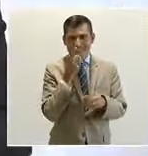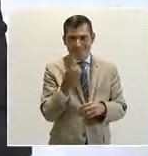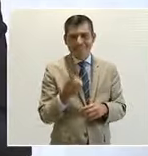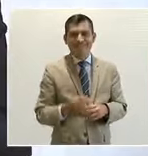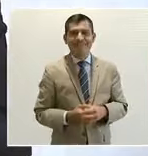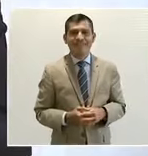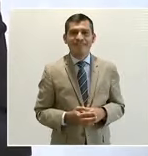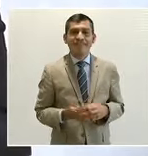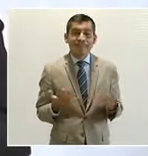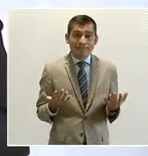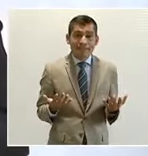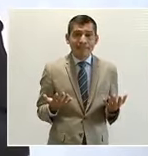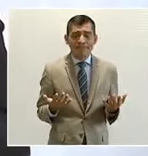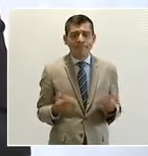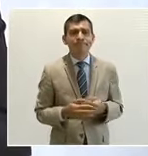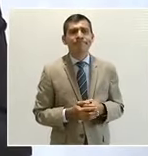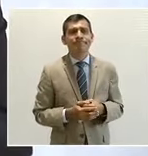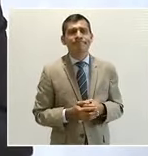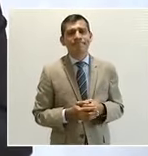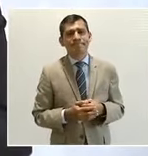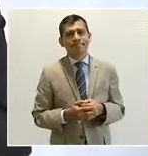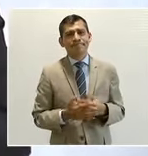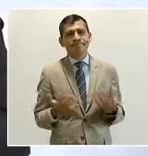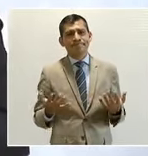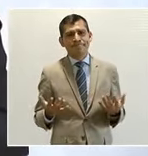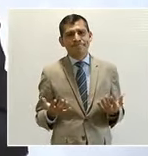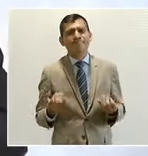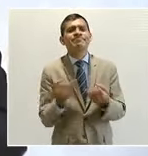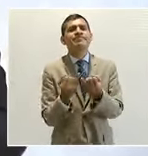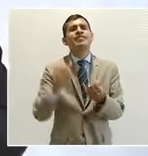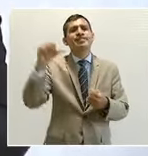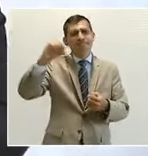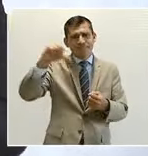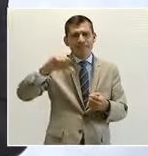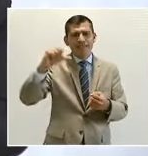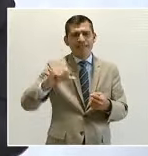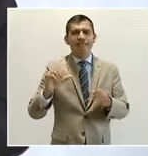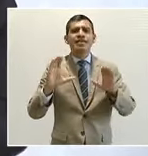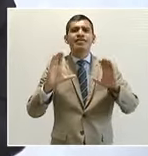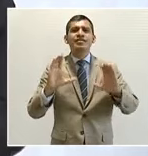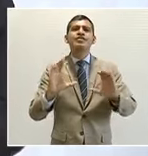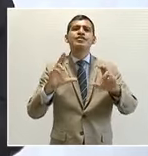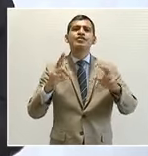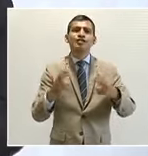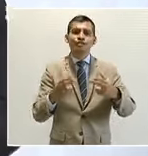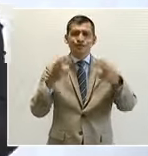Bueno también aquí en chilchota